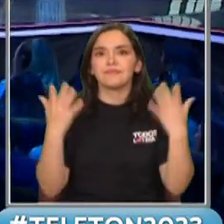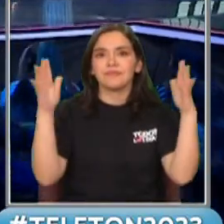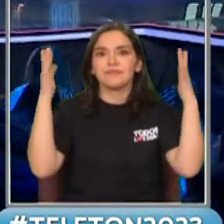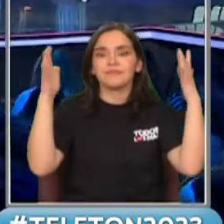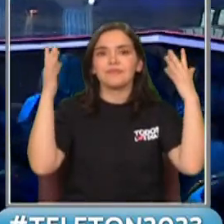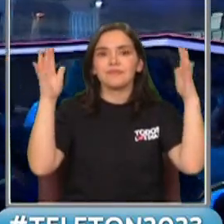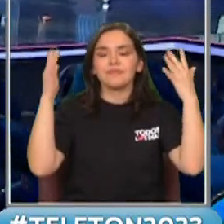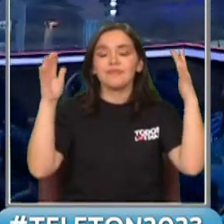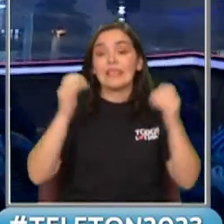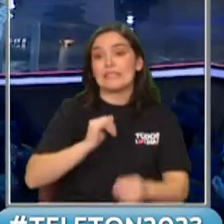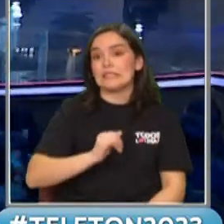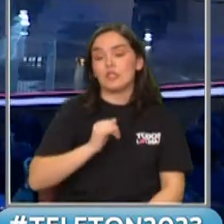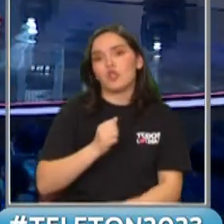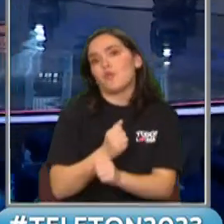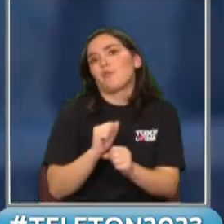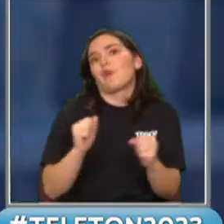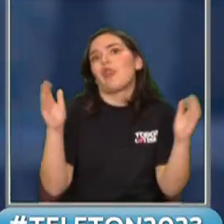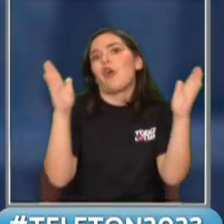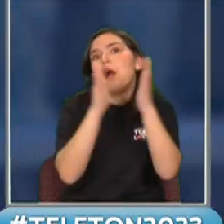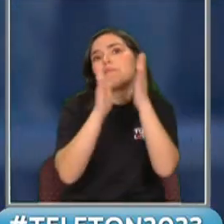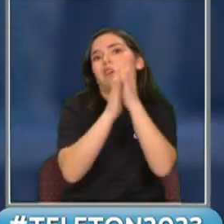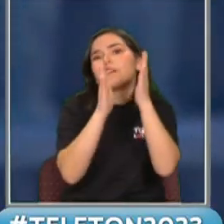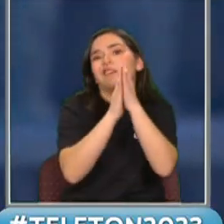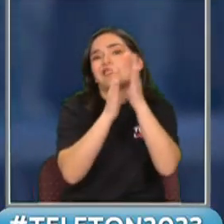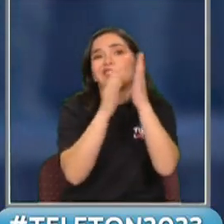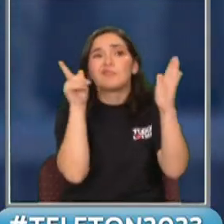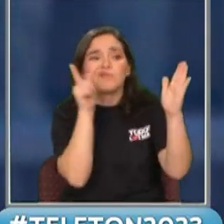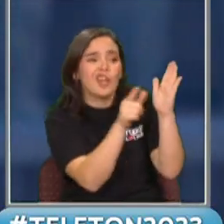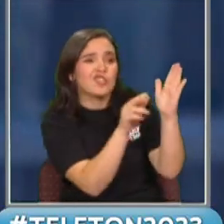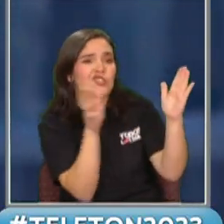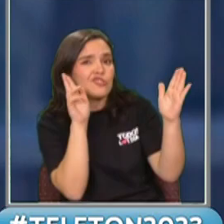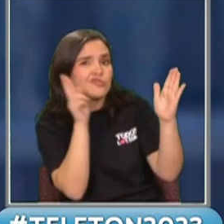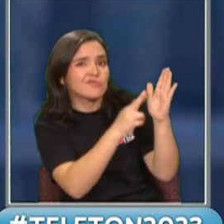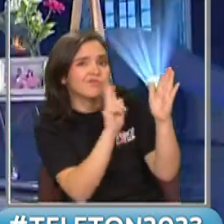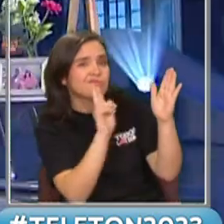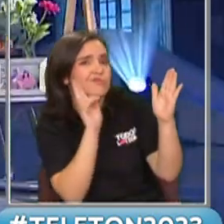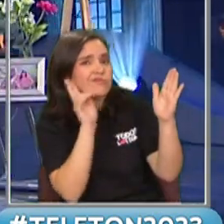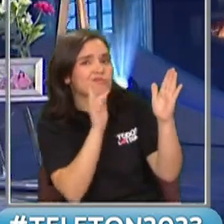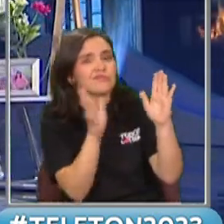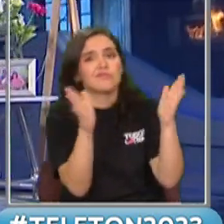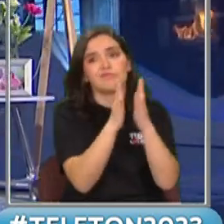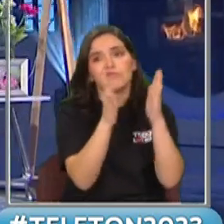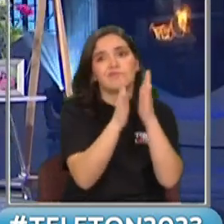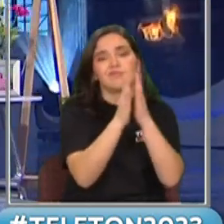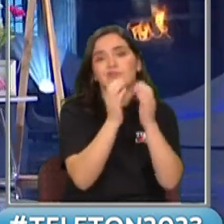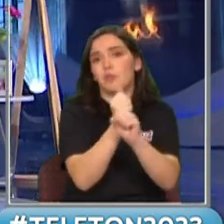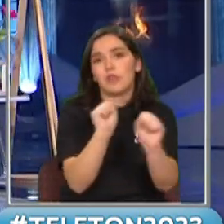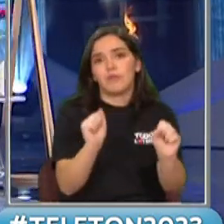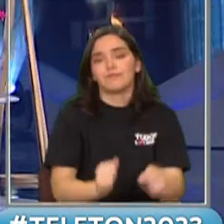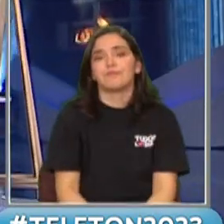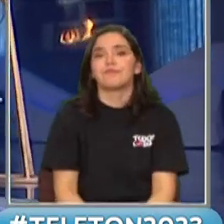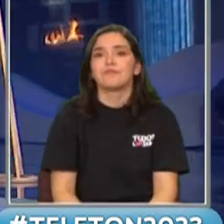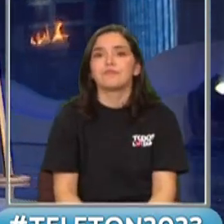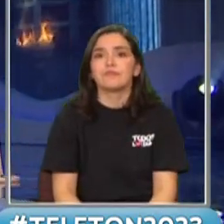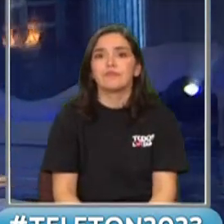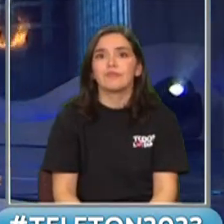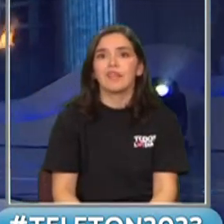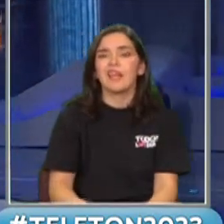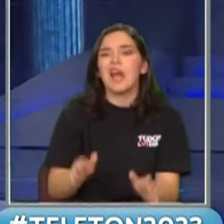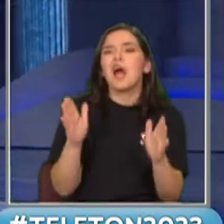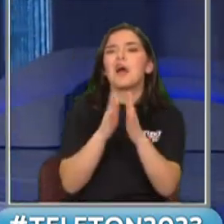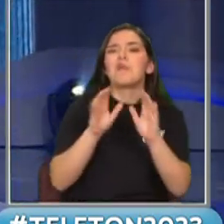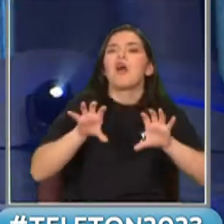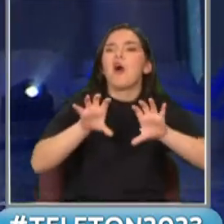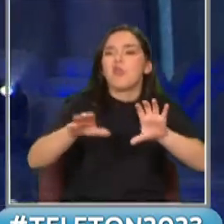vamos yo no puedo aplaudir así no se me escucha vamos vamos del aplaudo con la raja me